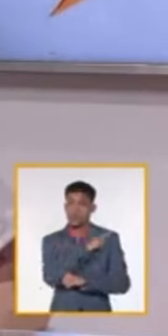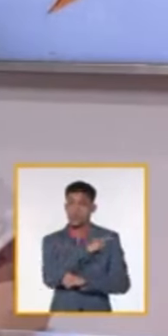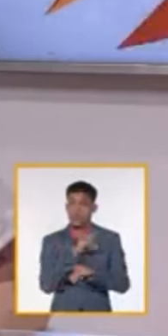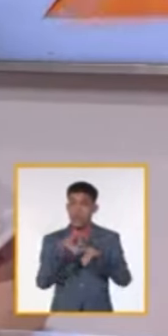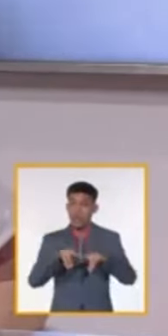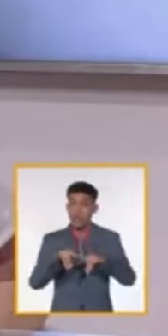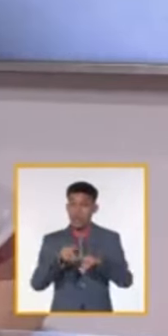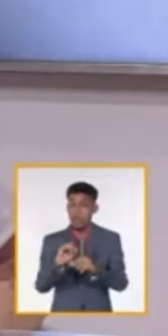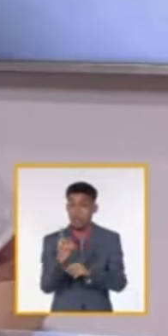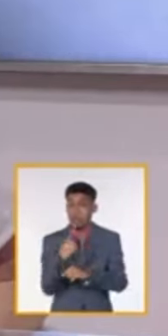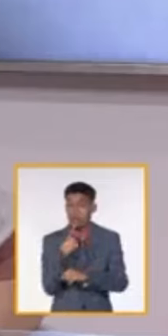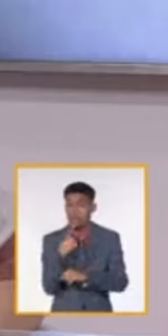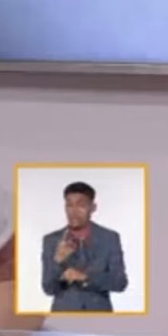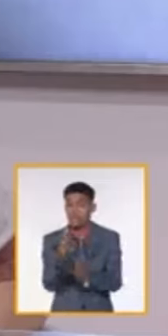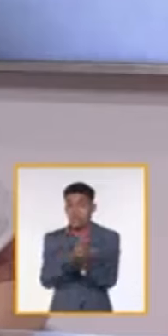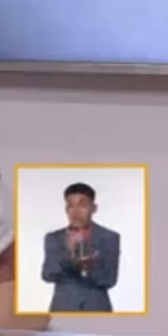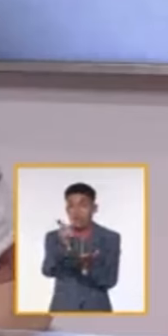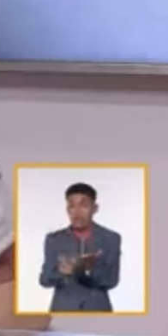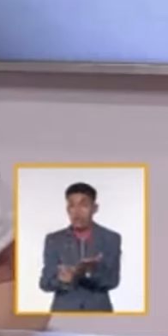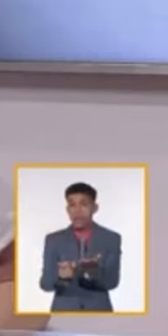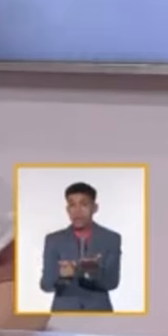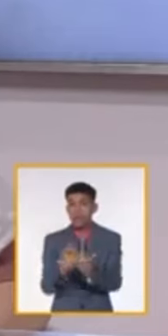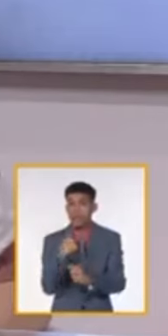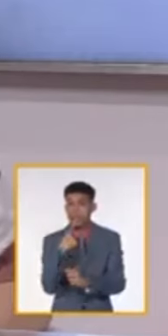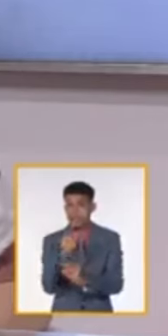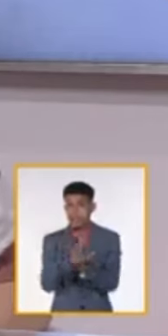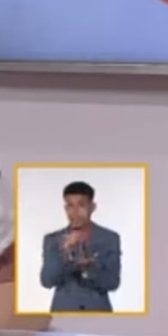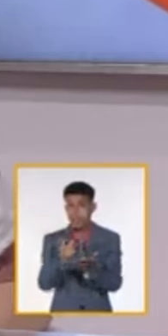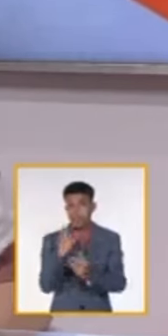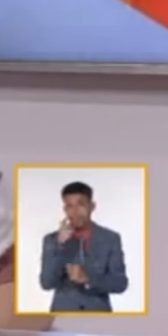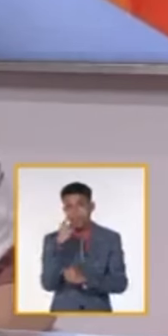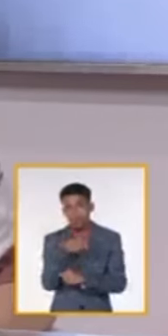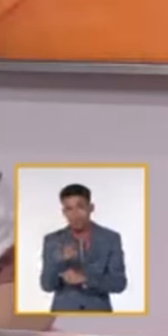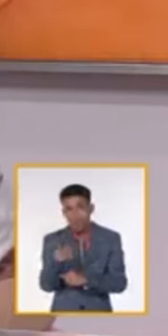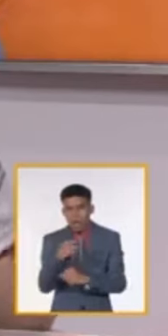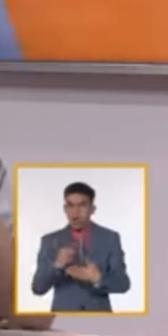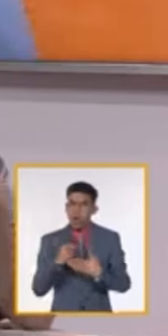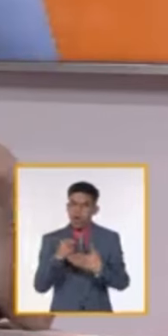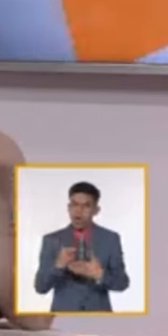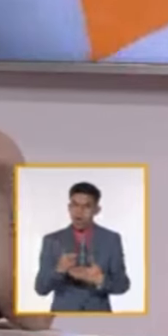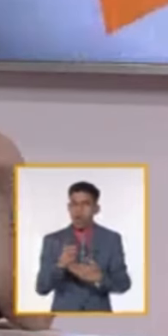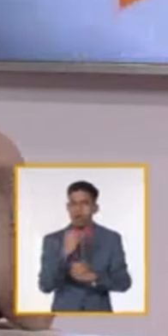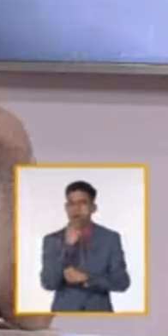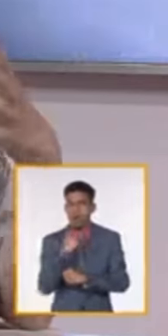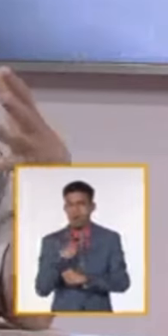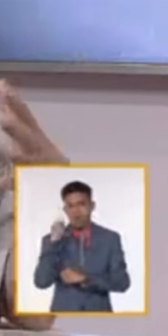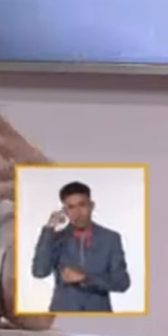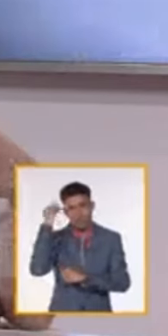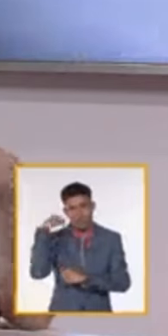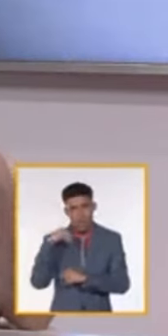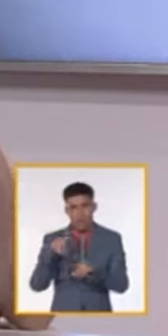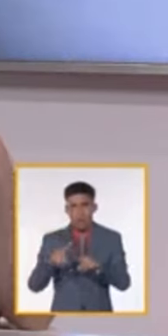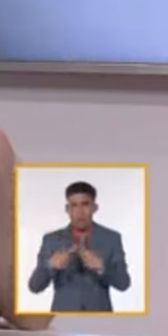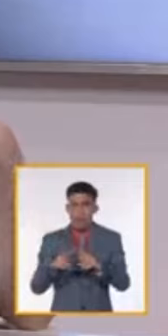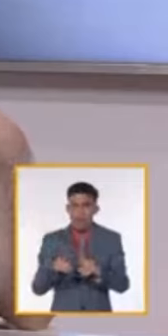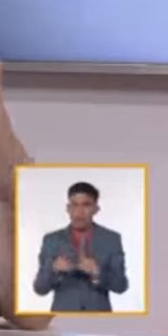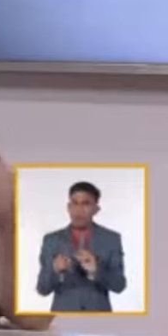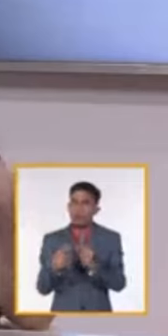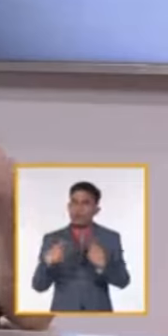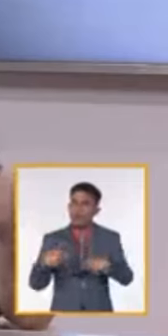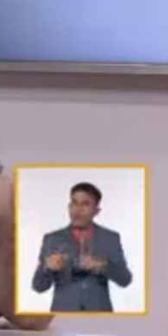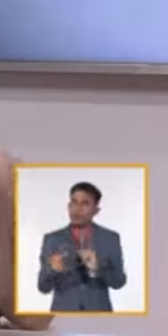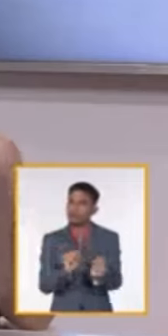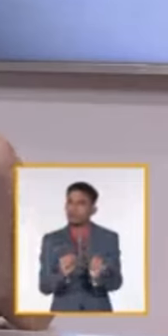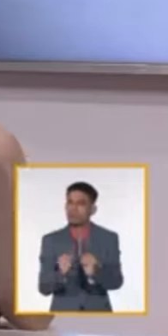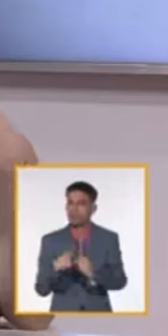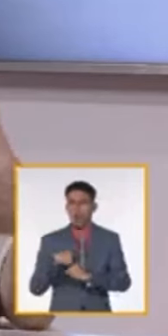y mostrar a los estudiantes por la fuerza que apoyan a Israel. Creo que esta